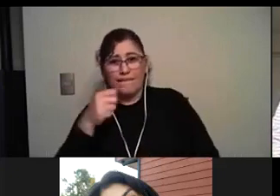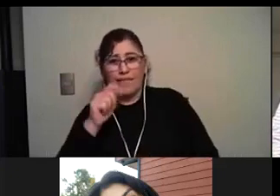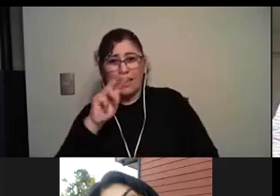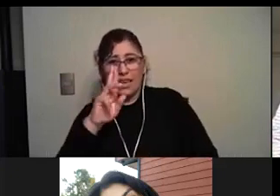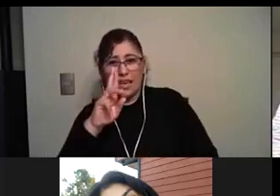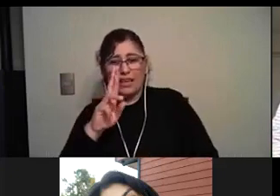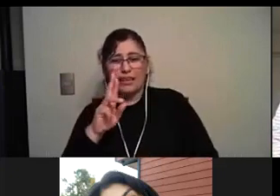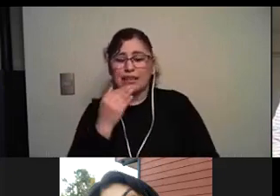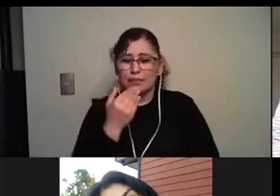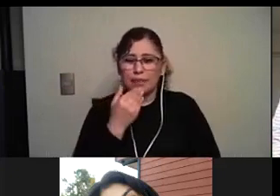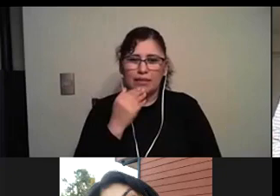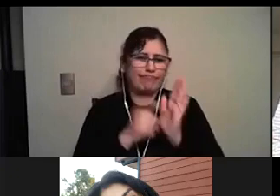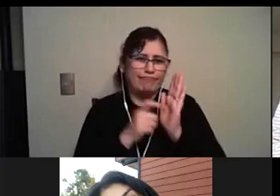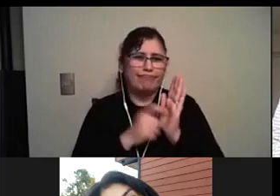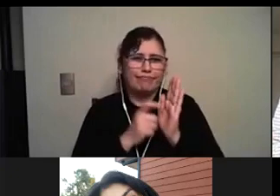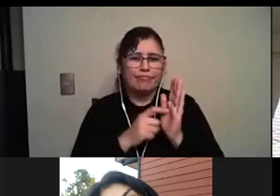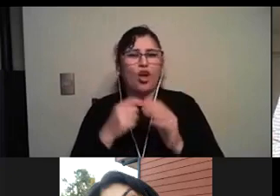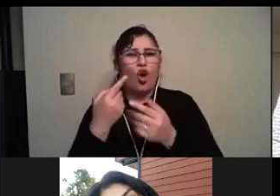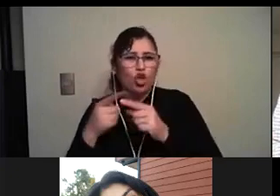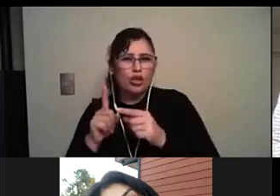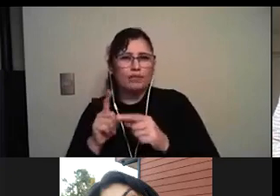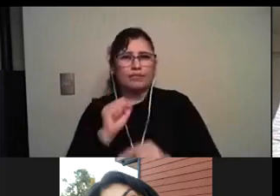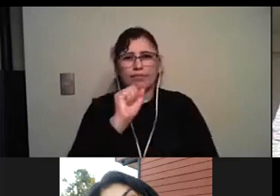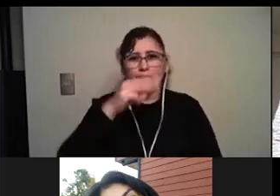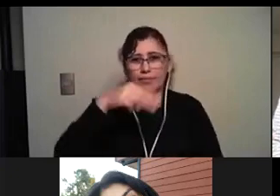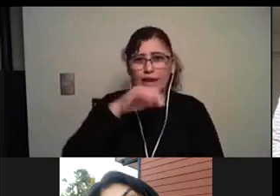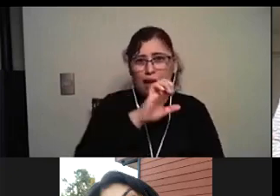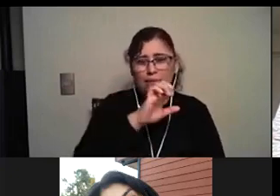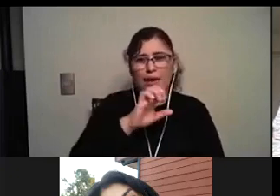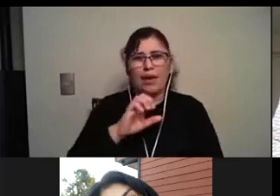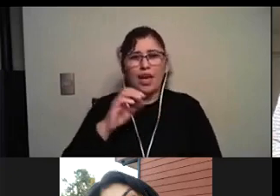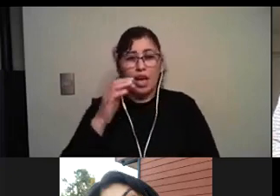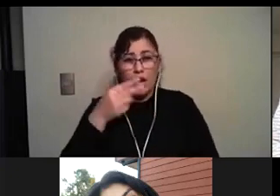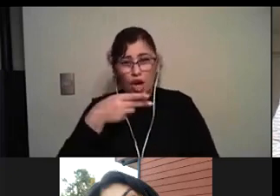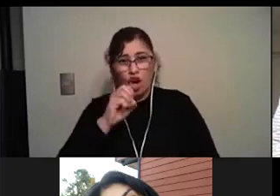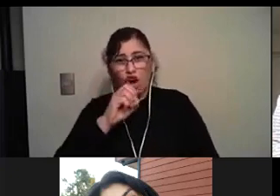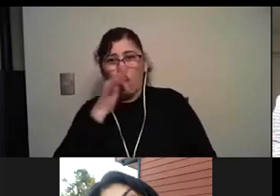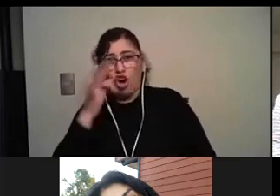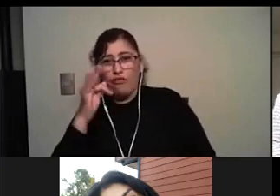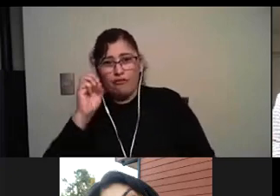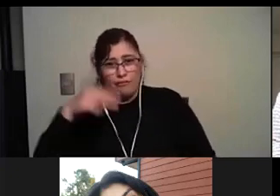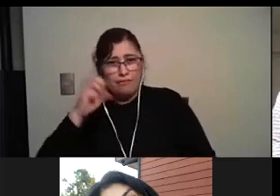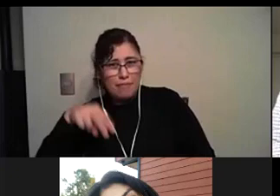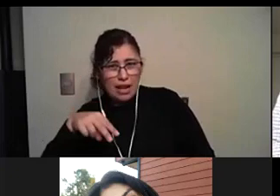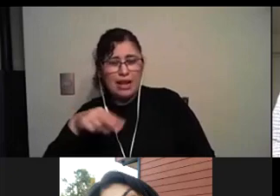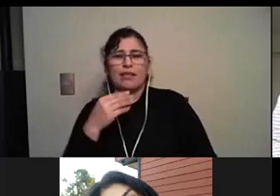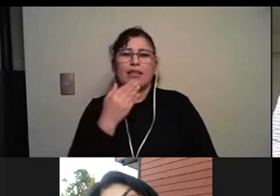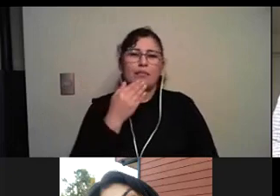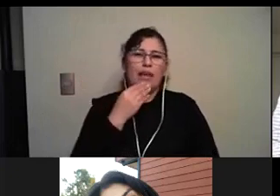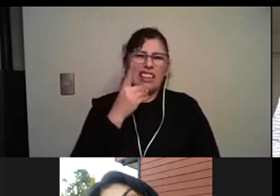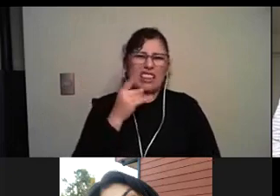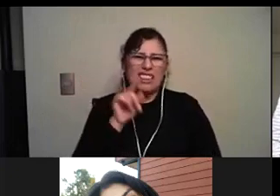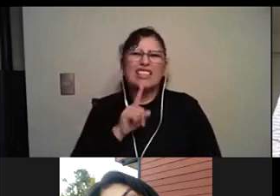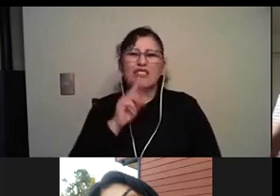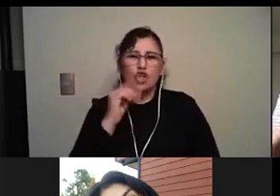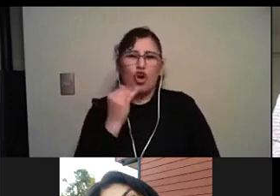Ah, atrofia muscular espinal de Wernicke-Hoffmann, ¿ya? Y toda la distrofia, ¿ya?